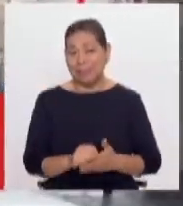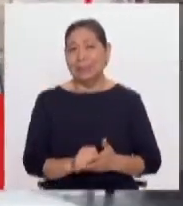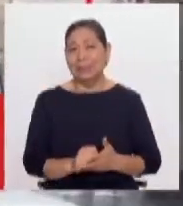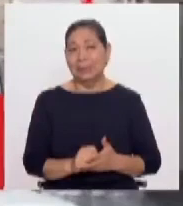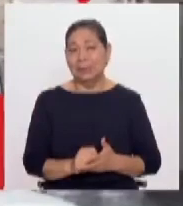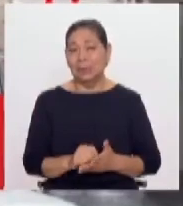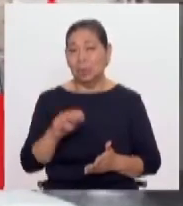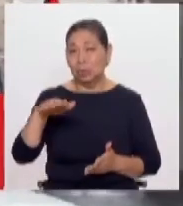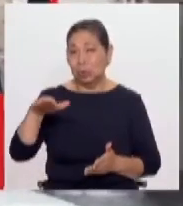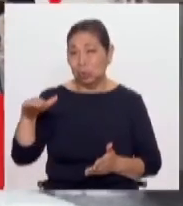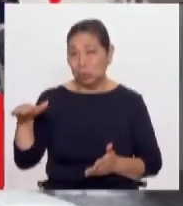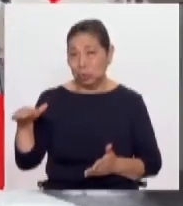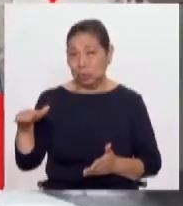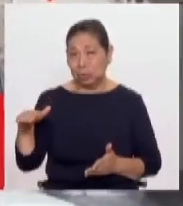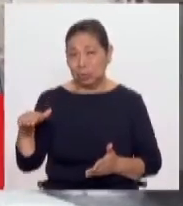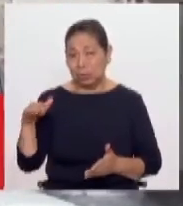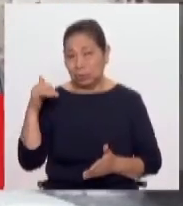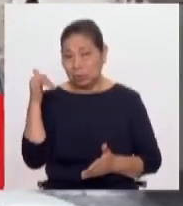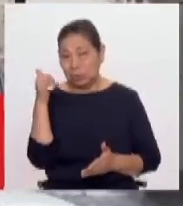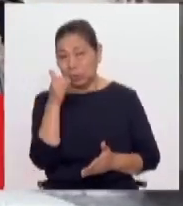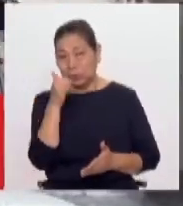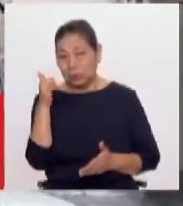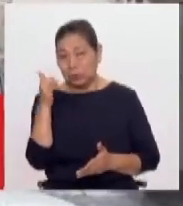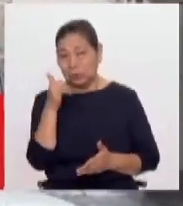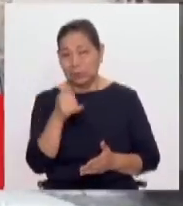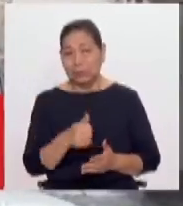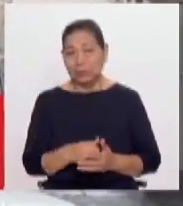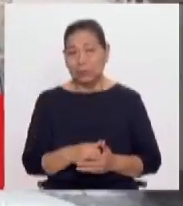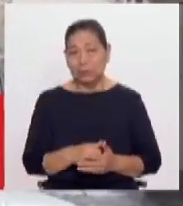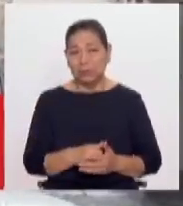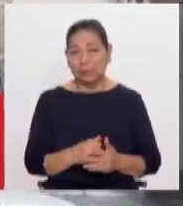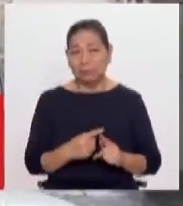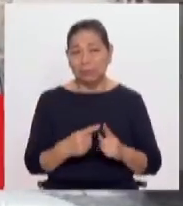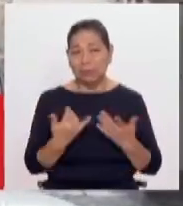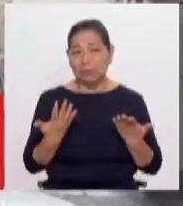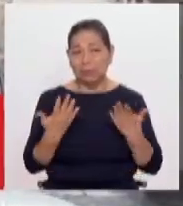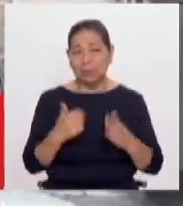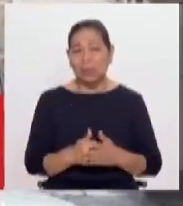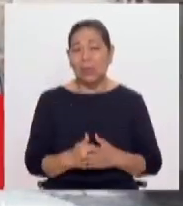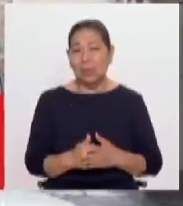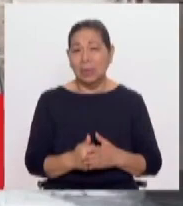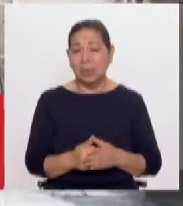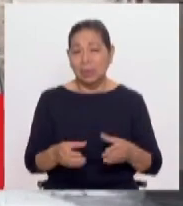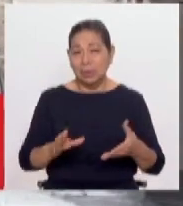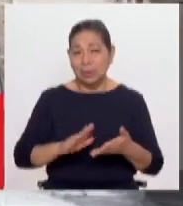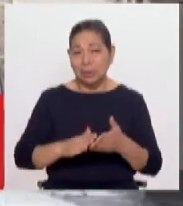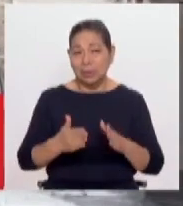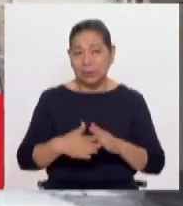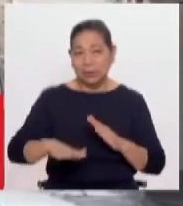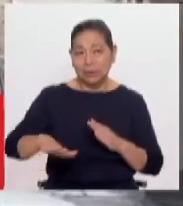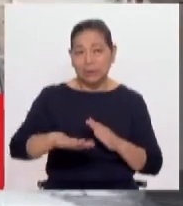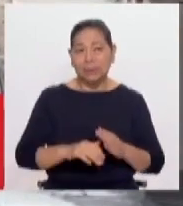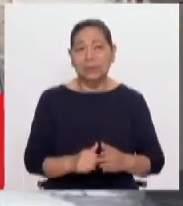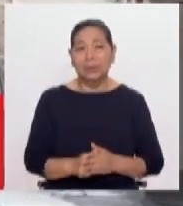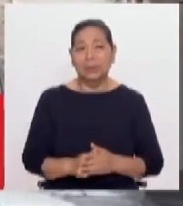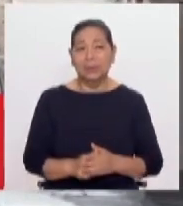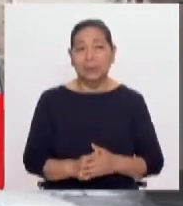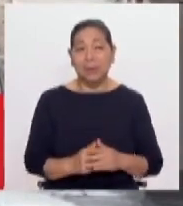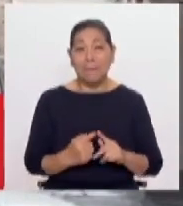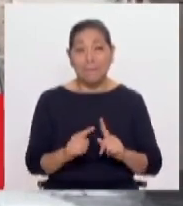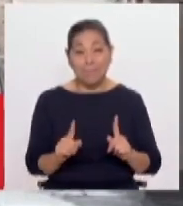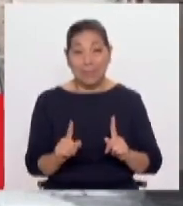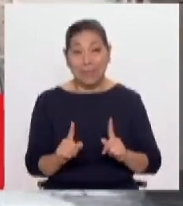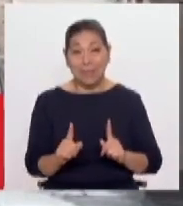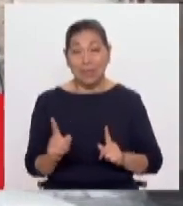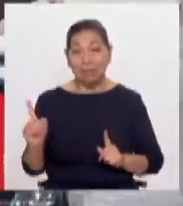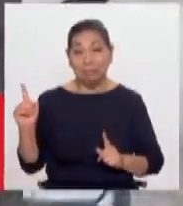de los menores fue registrado por las cámaras del Centro de Control y Operaciones de la comuna del distrito. La rápida acción de